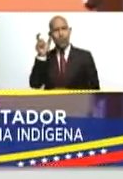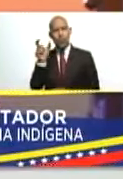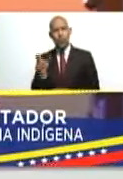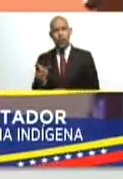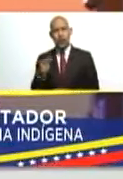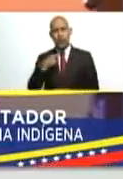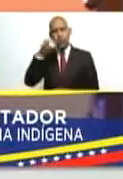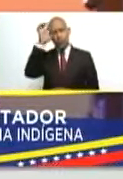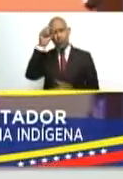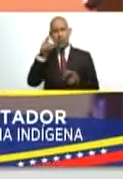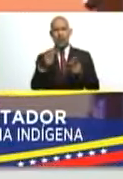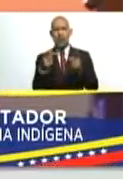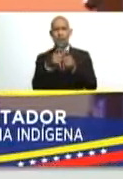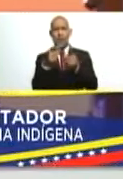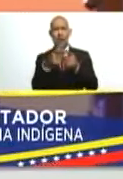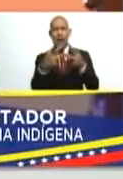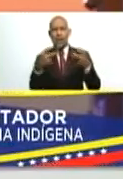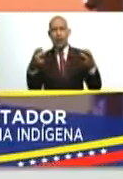escribe.